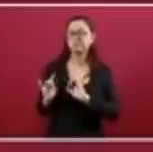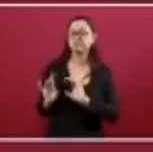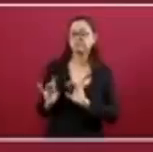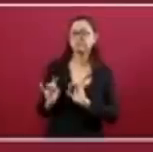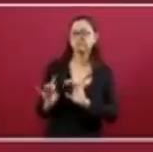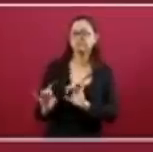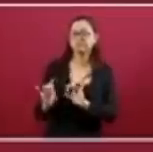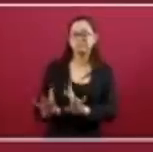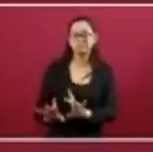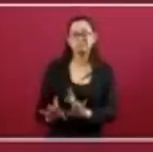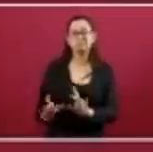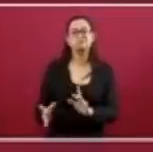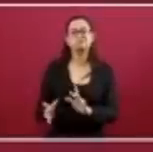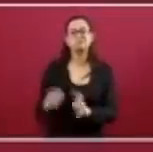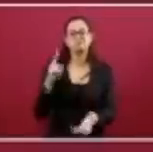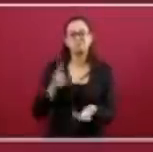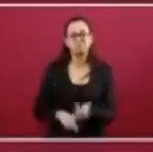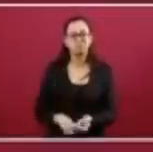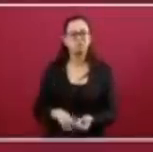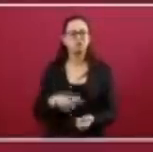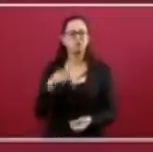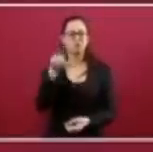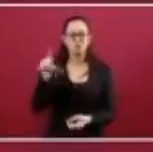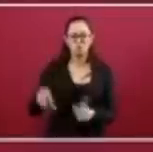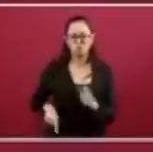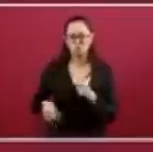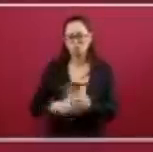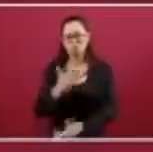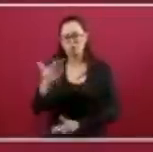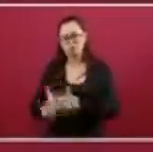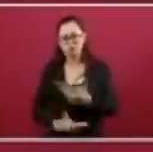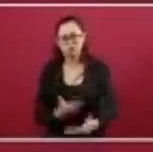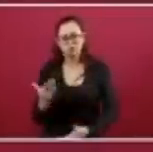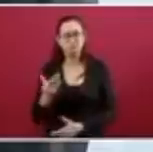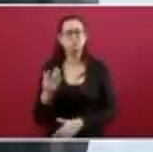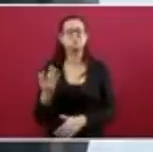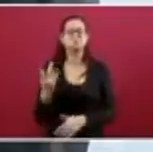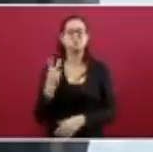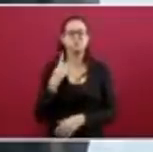funcionarios, exfuncionarios del sector